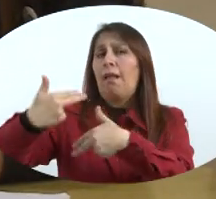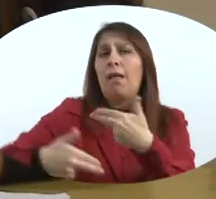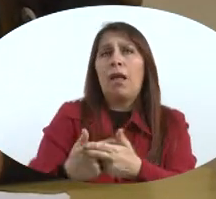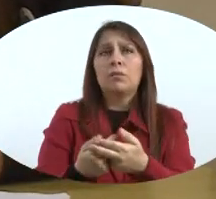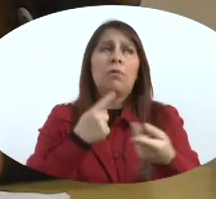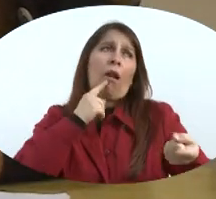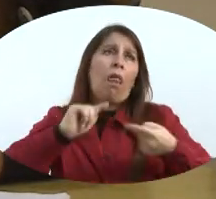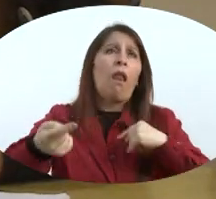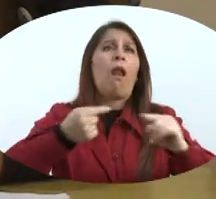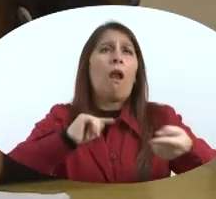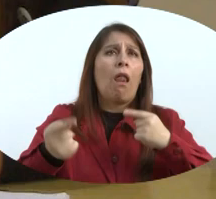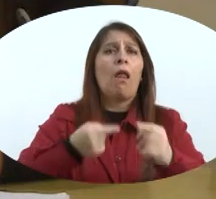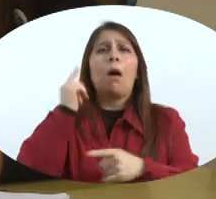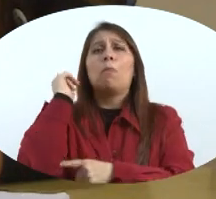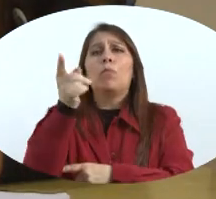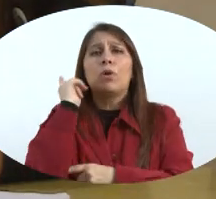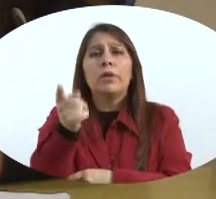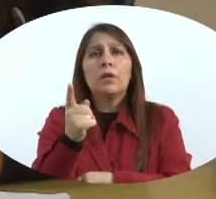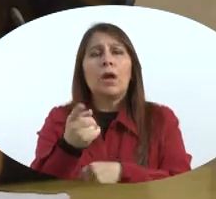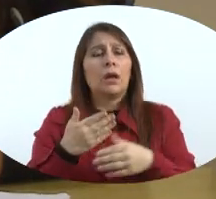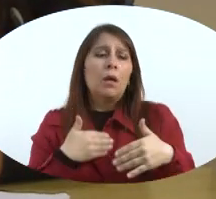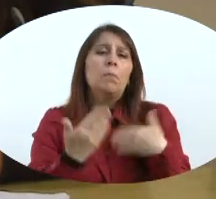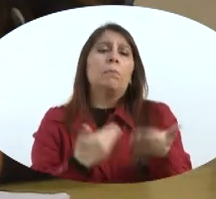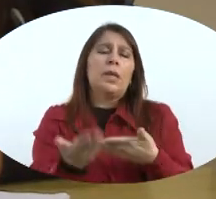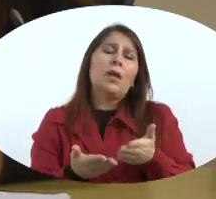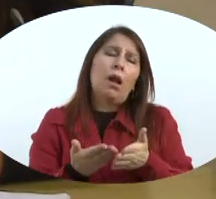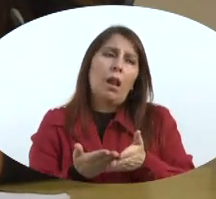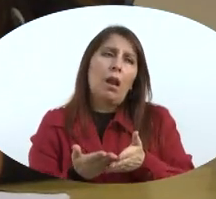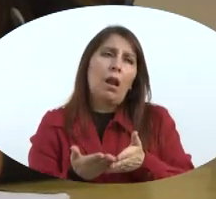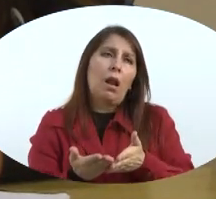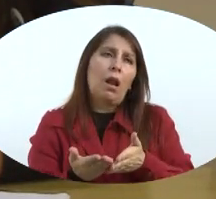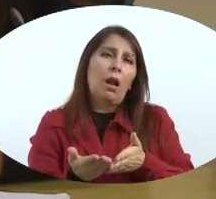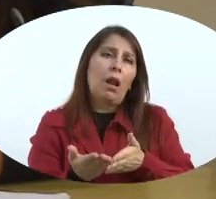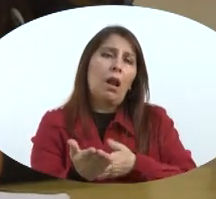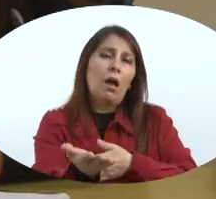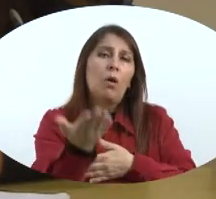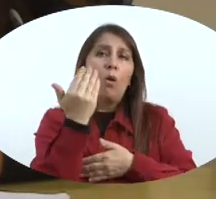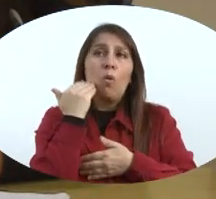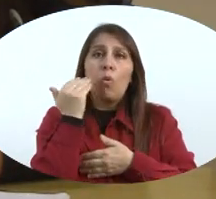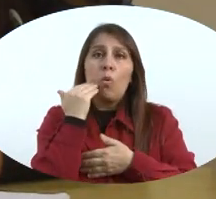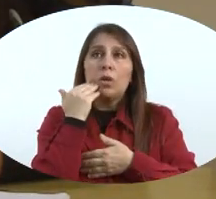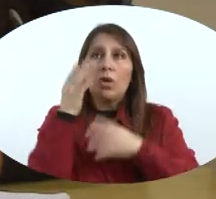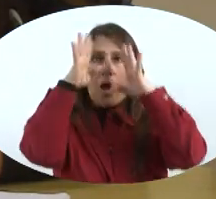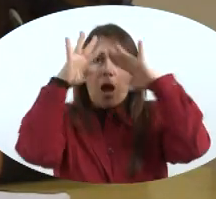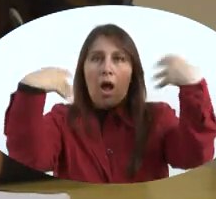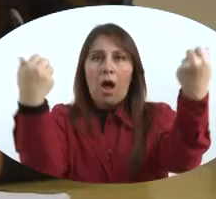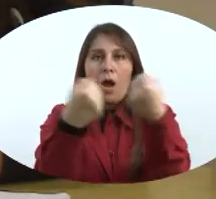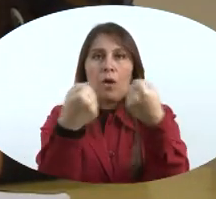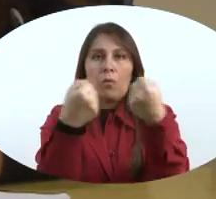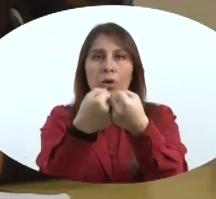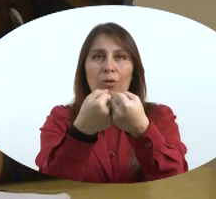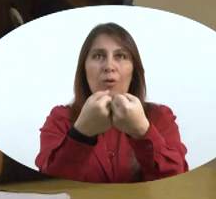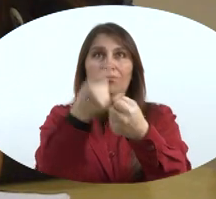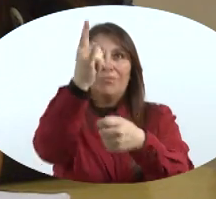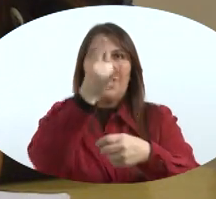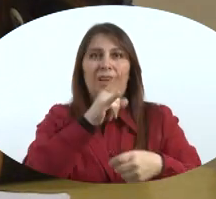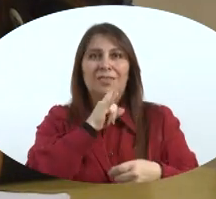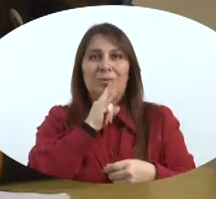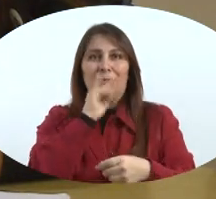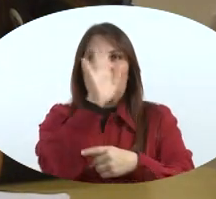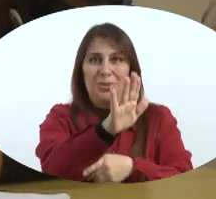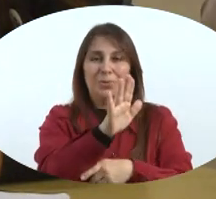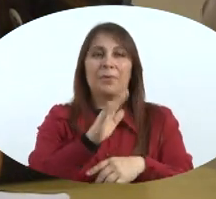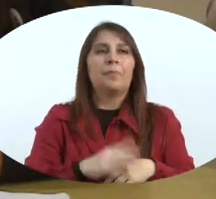discusión política que emprende camino cuando sin fin cuando bueno cuando se postula el consenso de washington y de ahí todos los